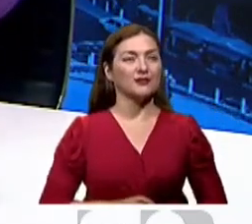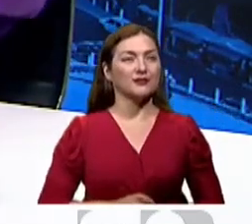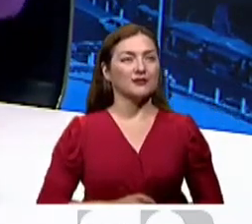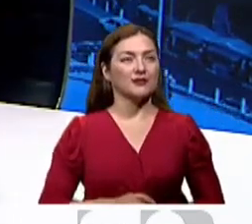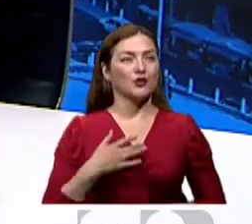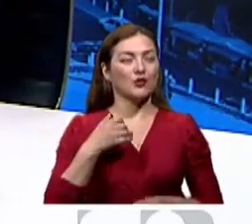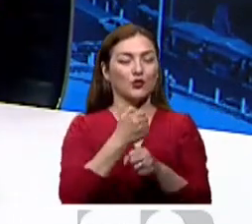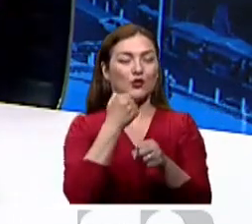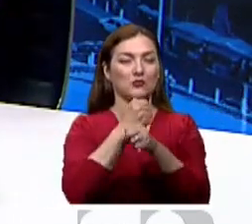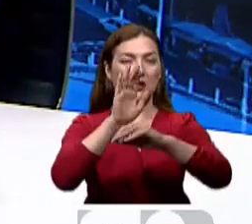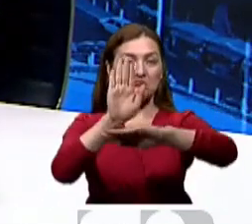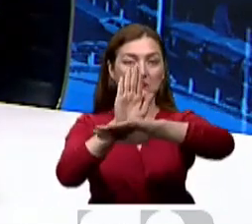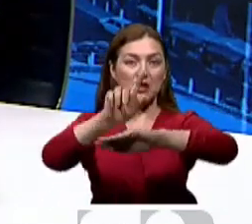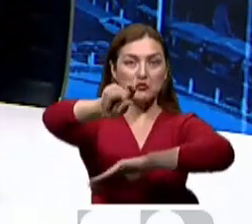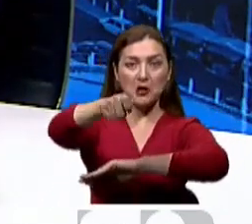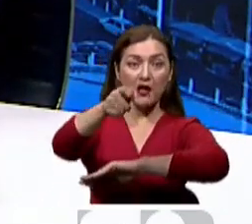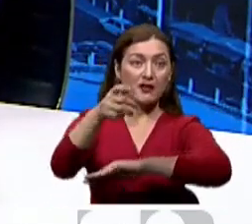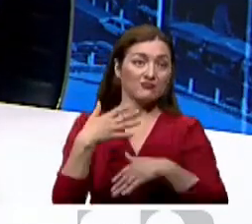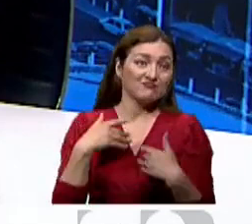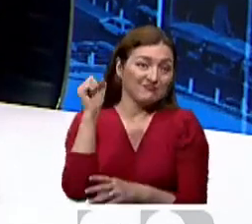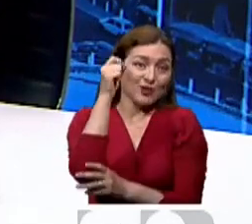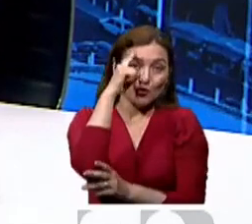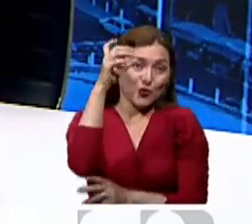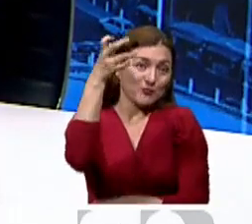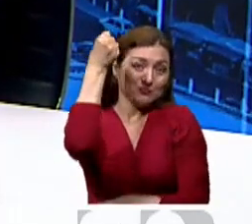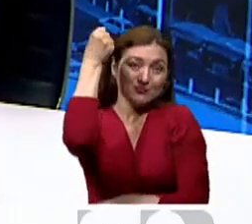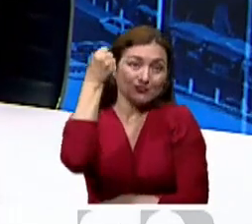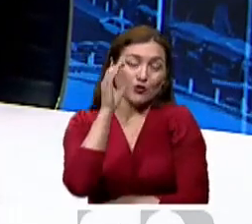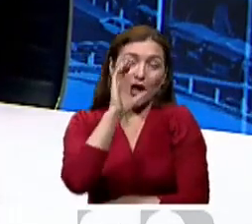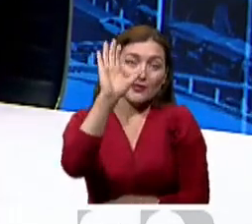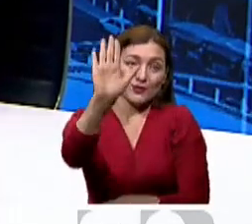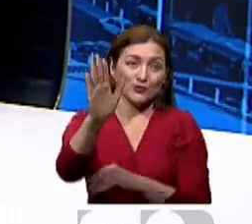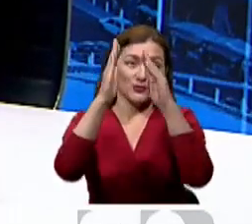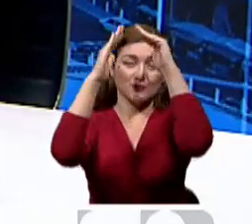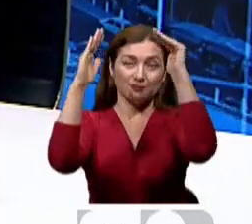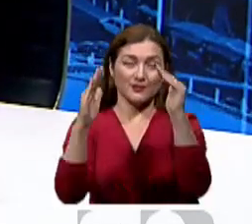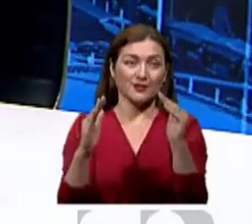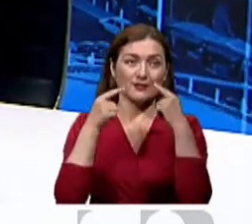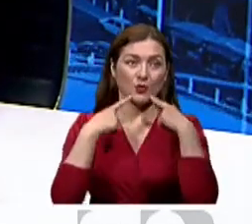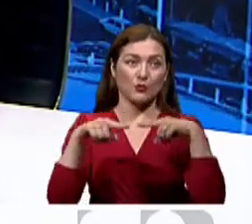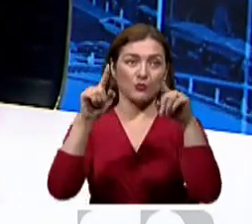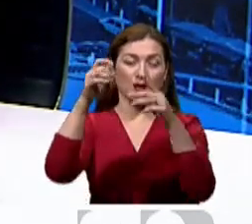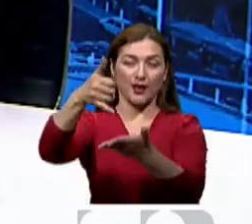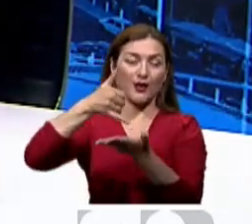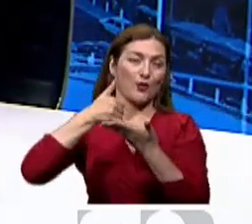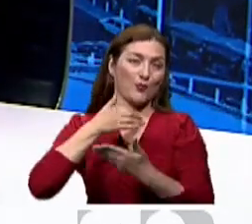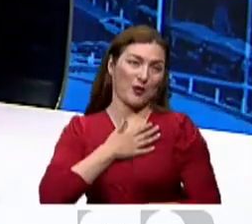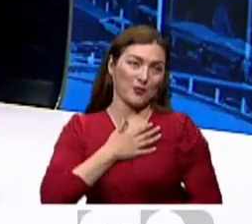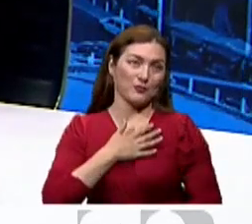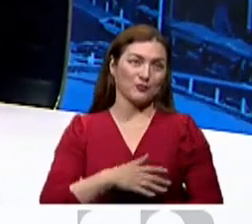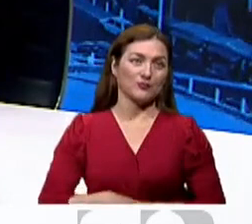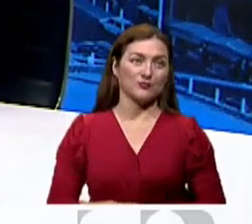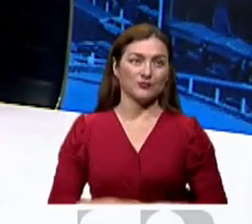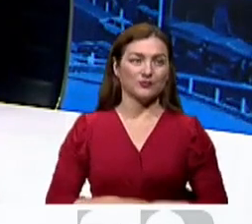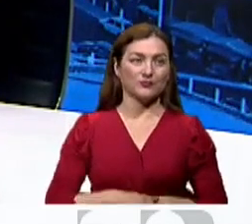soñaba con trabajar en la tele, así que bueno, algunos sueños se han cumplido. Usted canta en su casa. Tengo que lanzarme algún rato y ganar mi Grammy. Pero bueno,